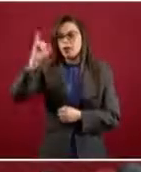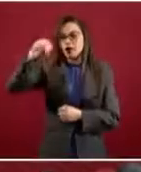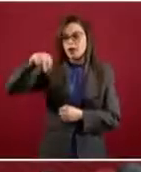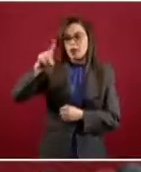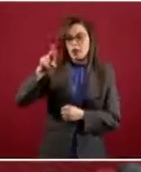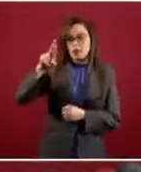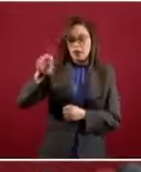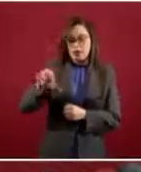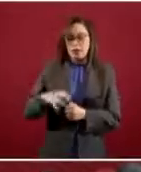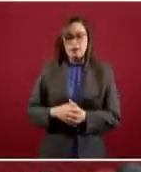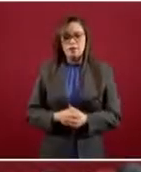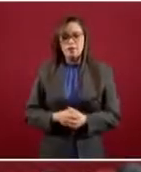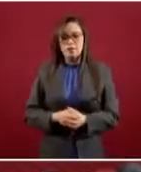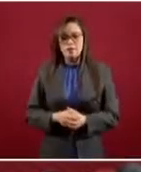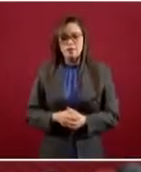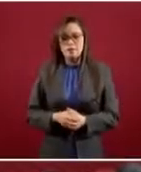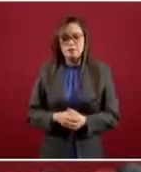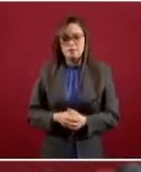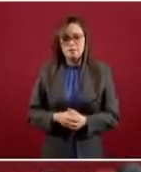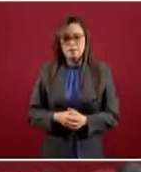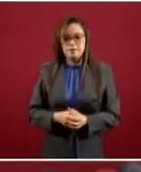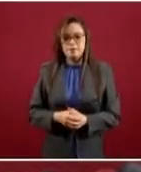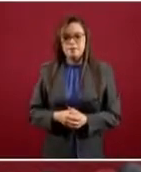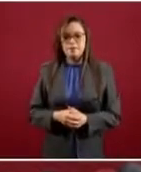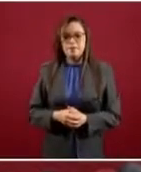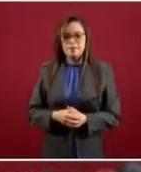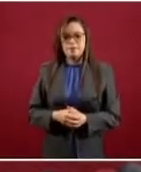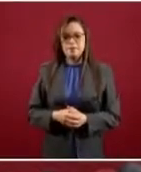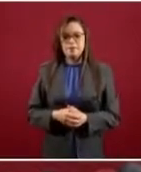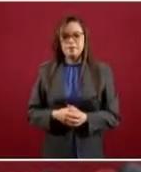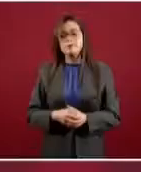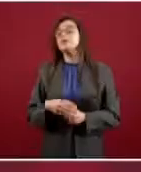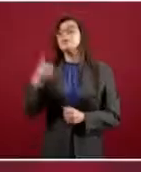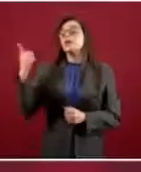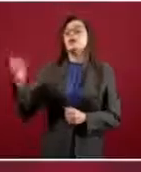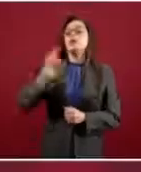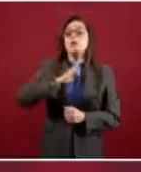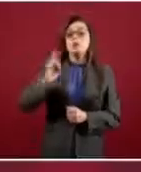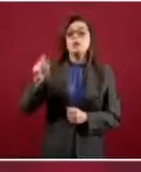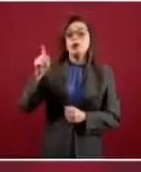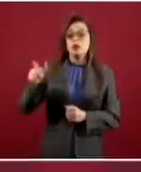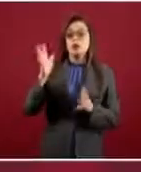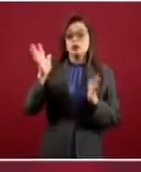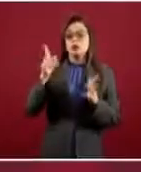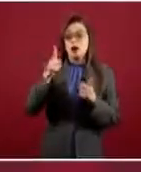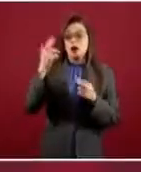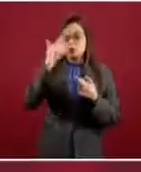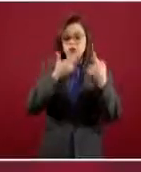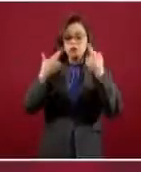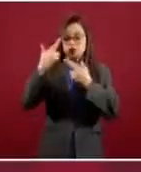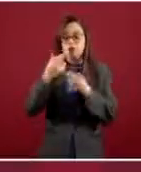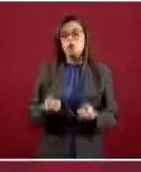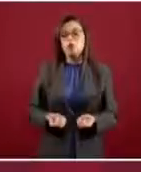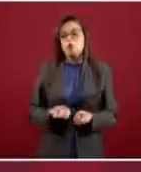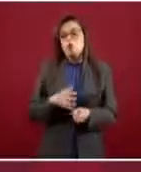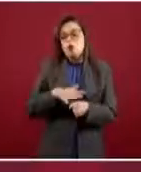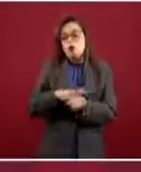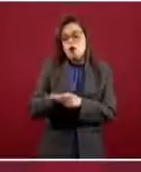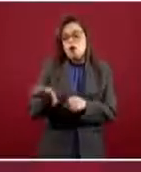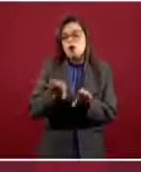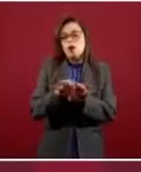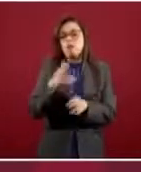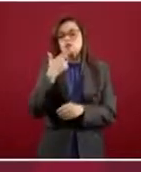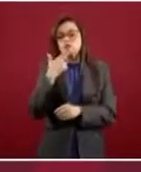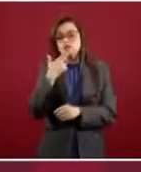aquí el doctor Salomía, y ahí estamos identificando cuál va a ser la utilidad más práctica. Son